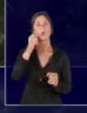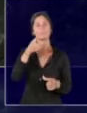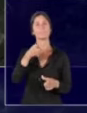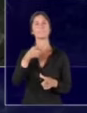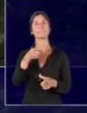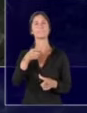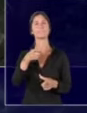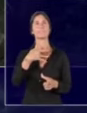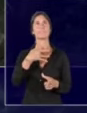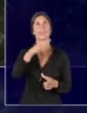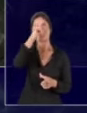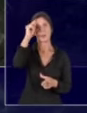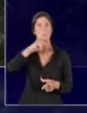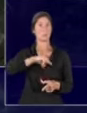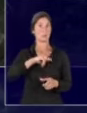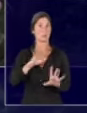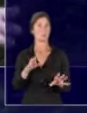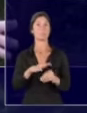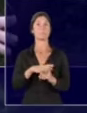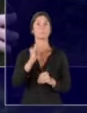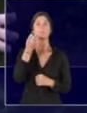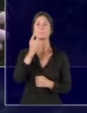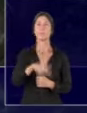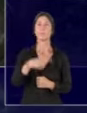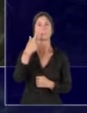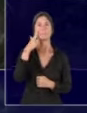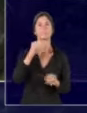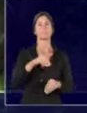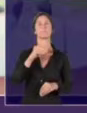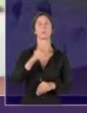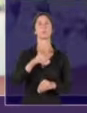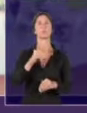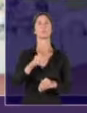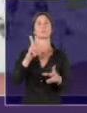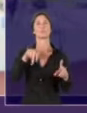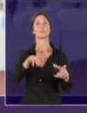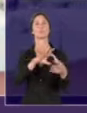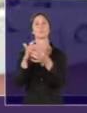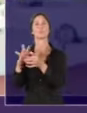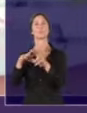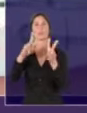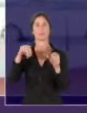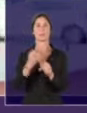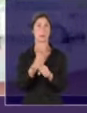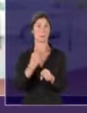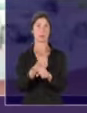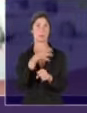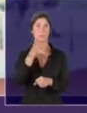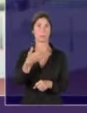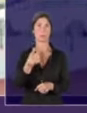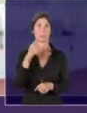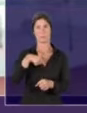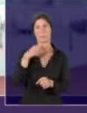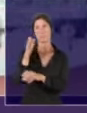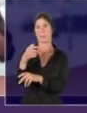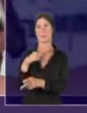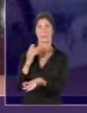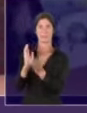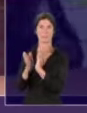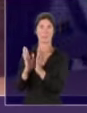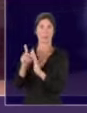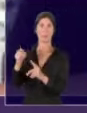Hay un incremento también de las consultas relacionadas con lo laboral. Porque también voy a terapia. Y ahí puedo resolver un poco pues, todo